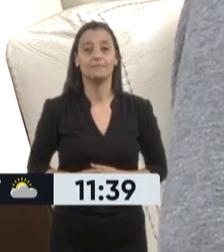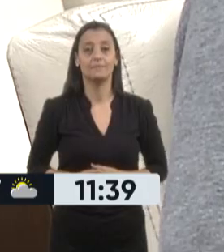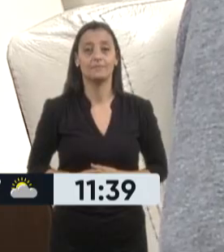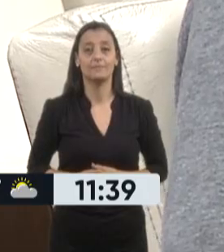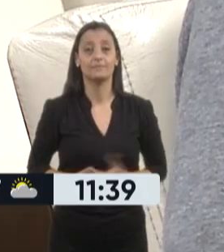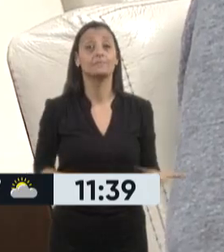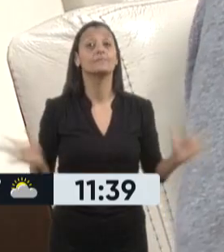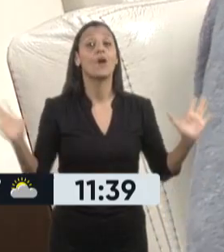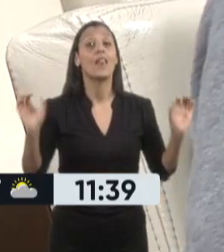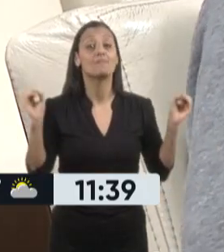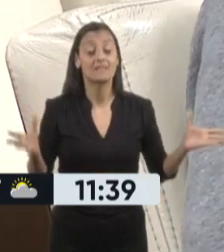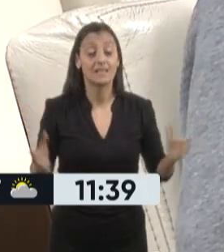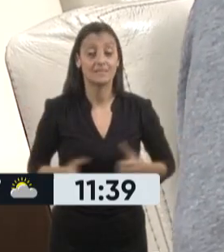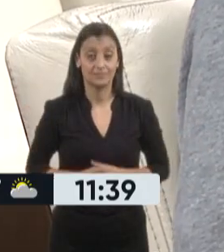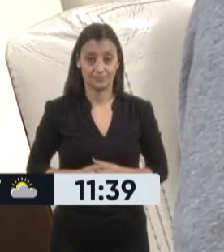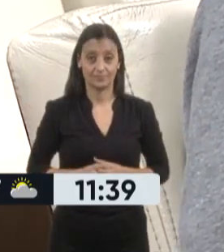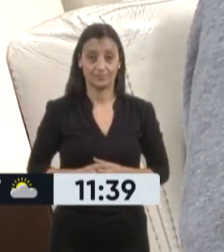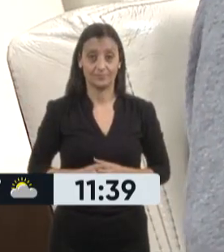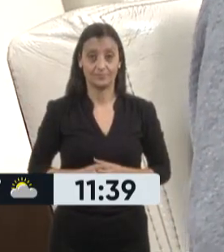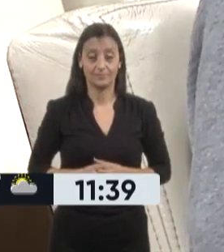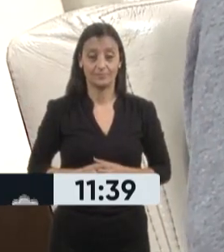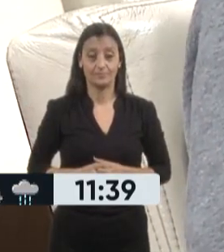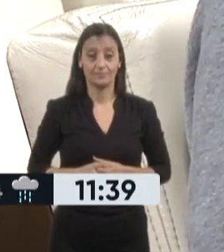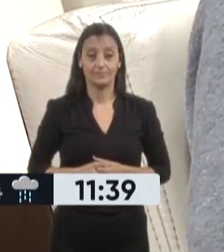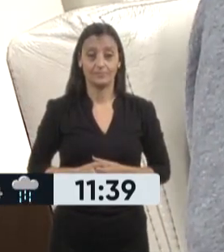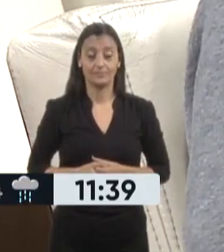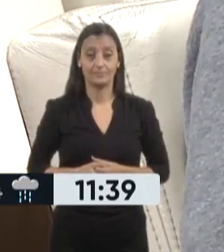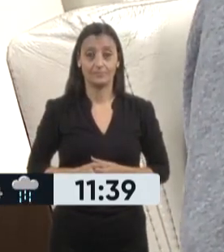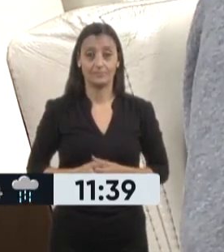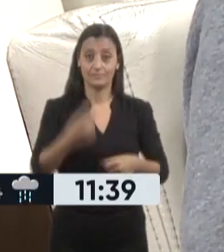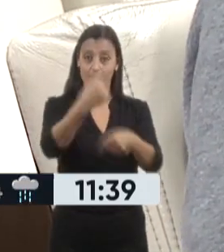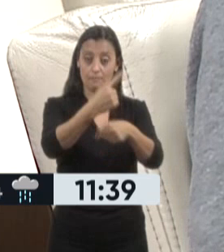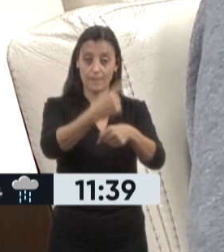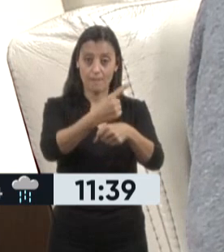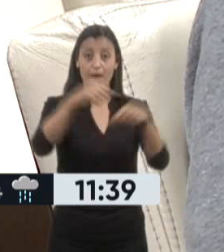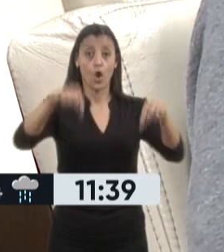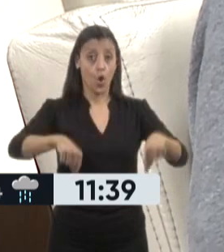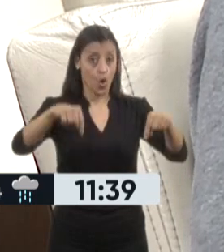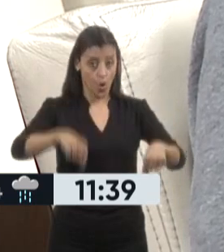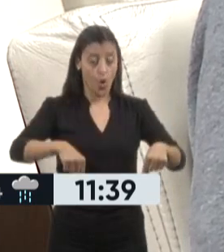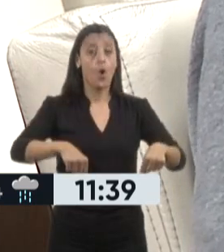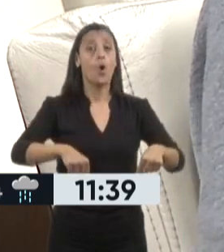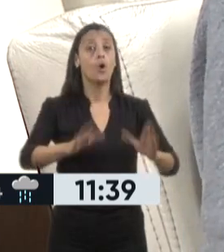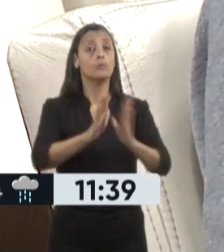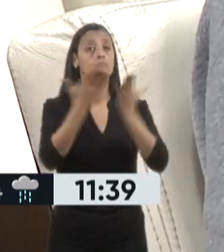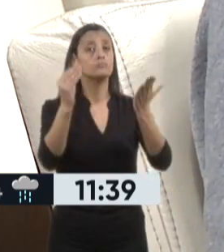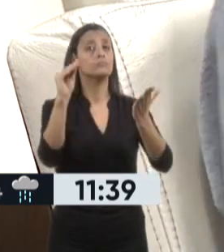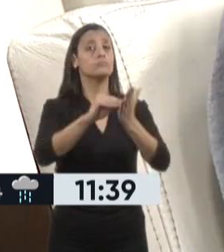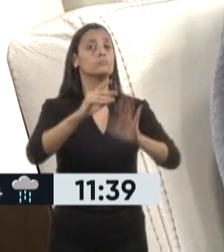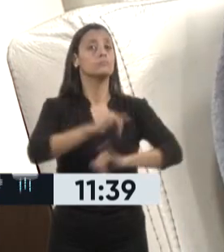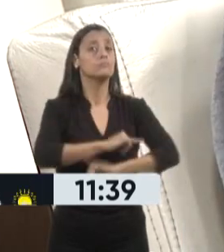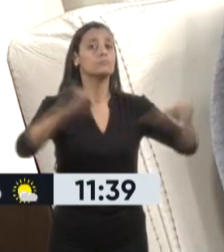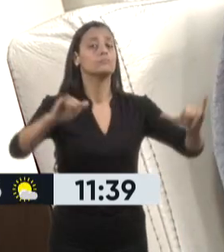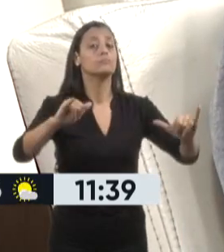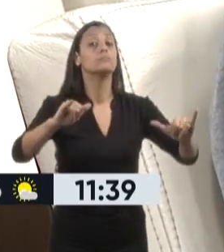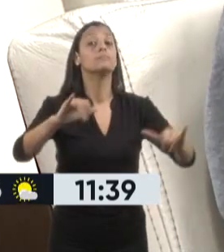Hola. Hola, ¿cómo andás, Manuel? ¿Cómo andás? ¿Bien? Bien, viejo. En primer lugar, hoy se publica el tema de la SAD, que